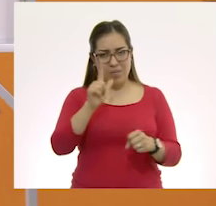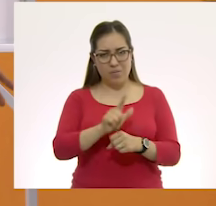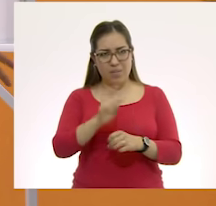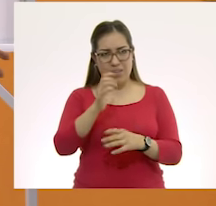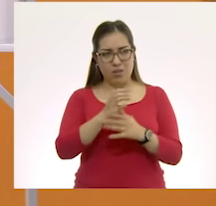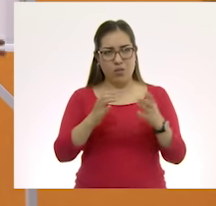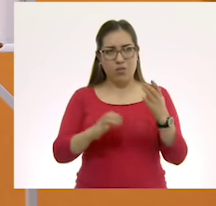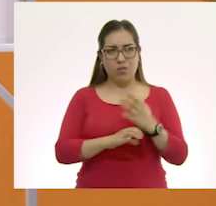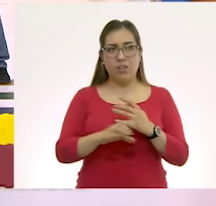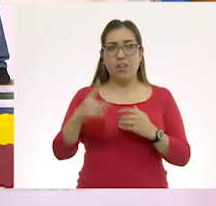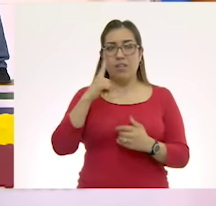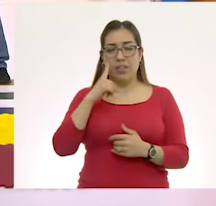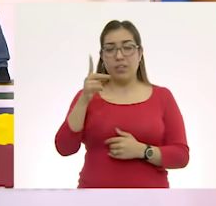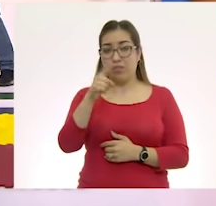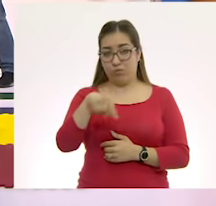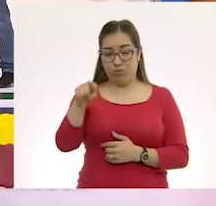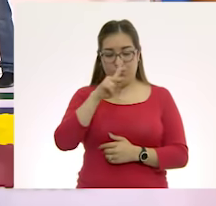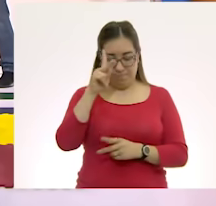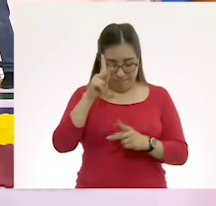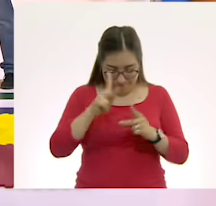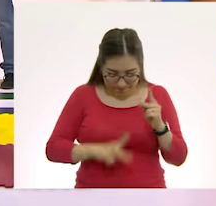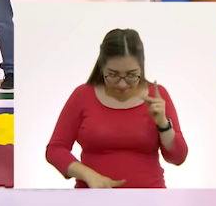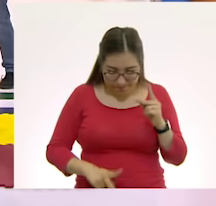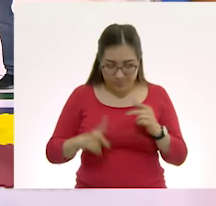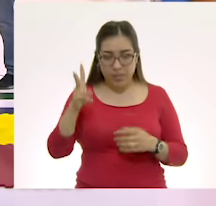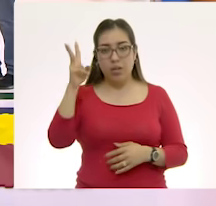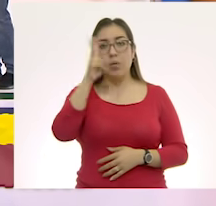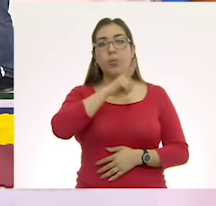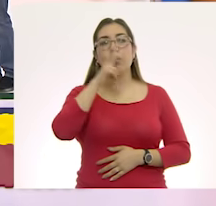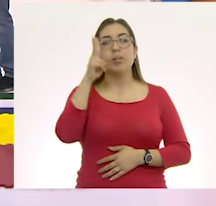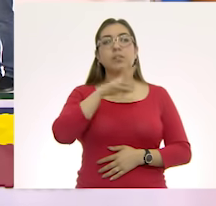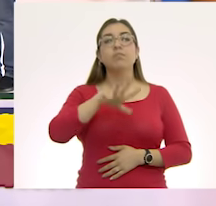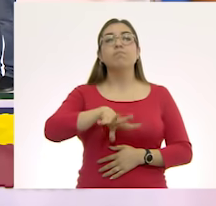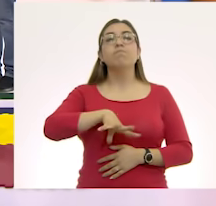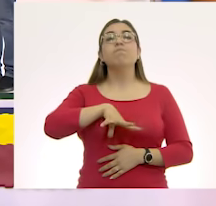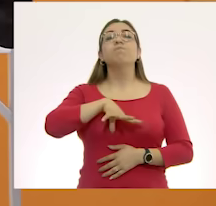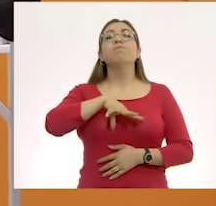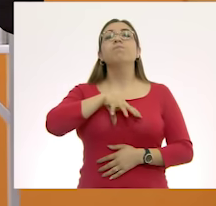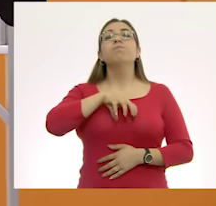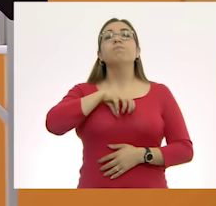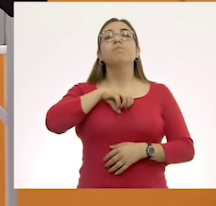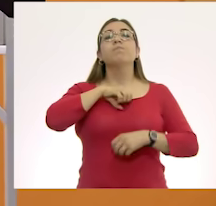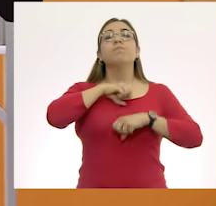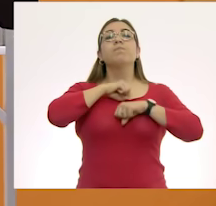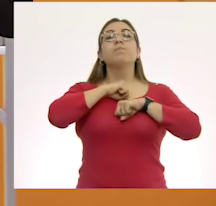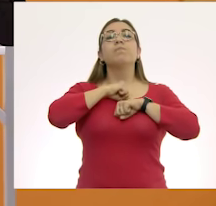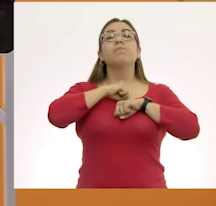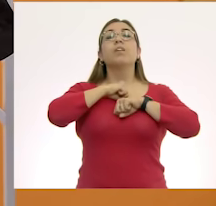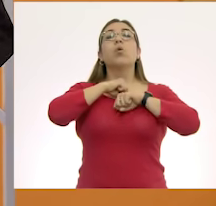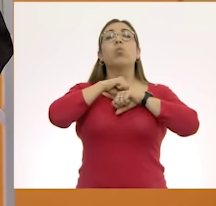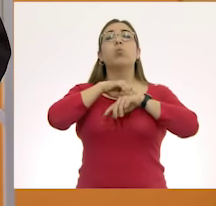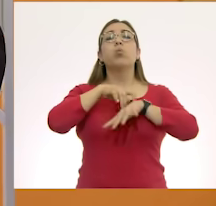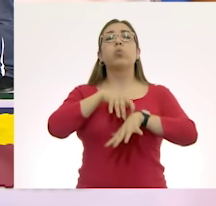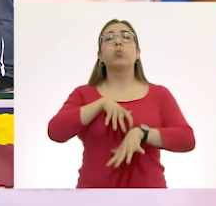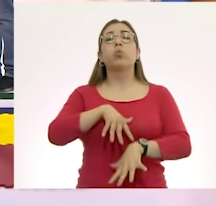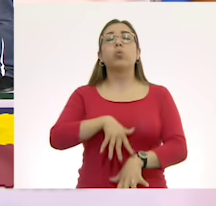hacía. Vamos a hacer nuestra respiración. Dale, Pilar. Respiramos. Y sacamos.